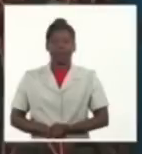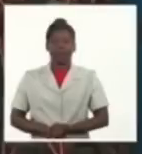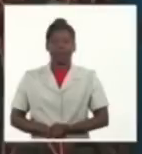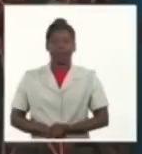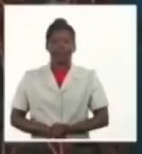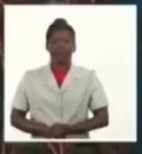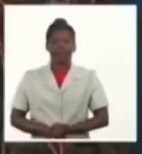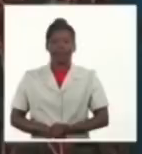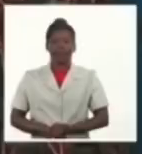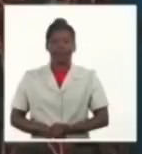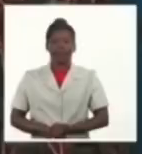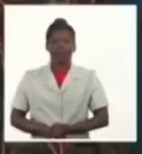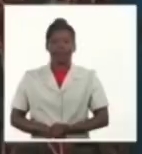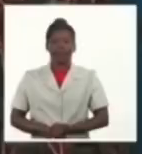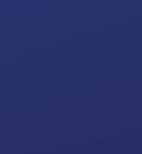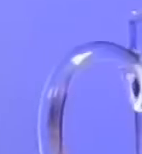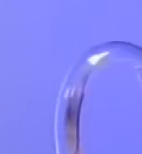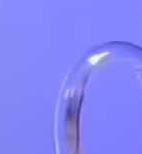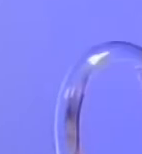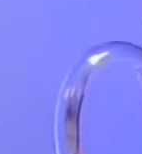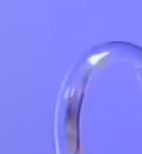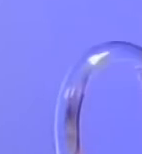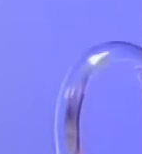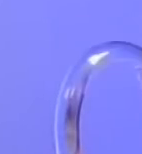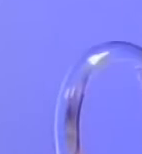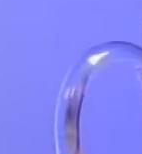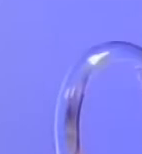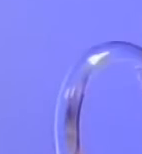Tumben ya. Arranquen ya. Piérdanse ya.